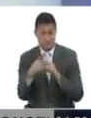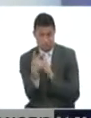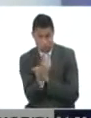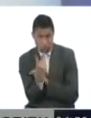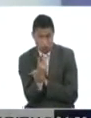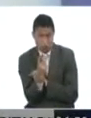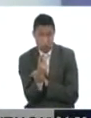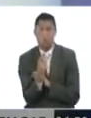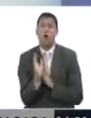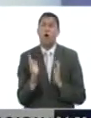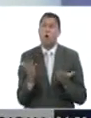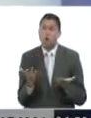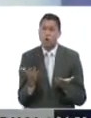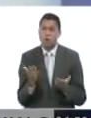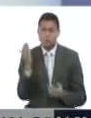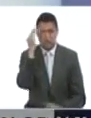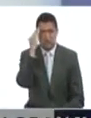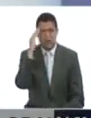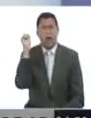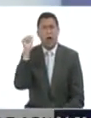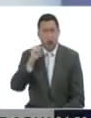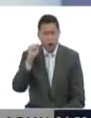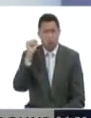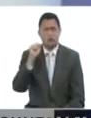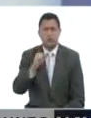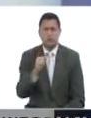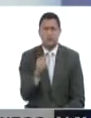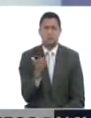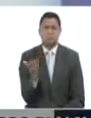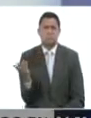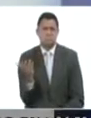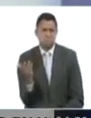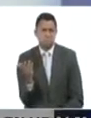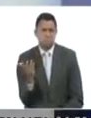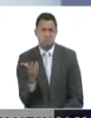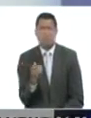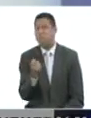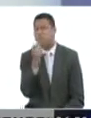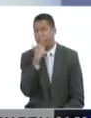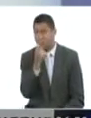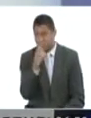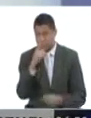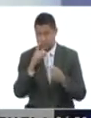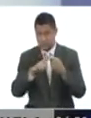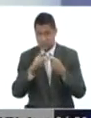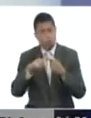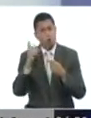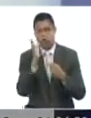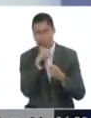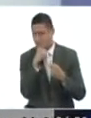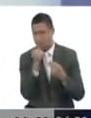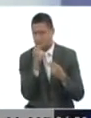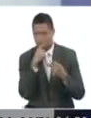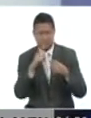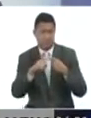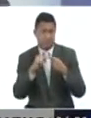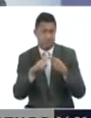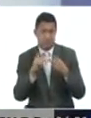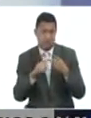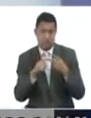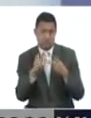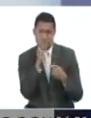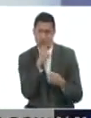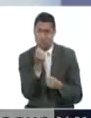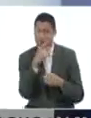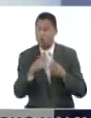En estos casos, cuando se diagnostica el autismo, hay un abordaje que es, digamos, farmacológico y no farmacológico. El no farmacológico es